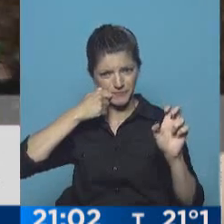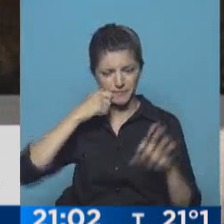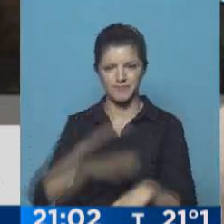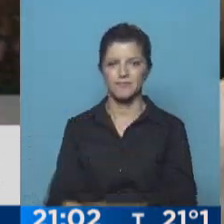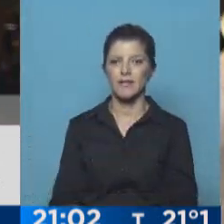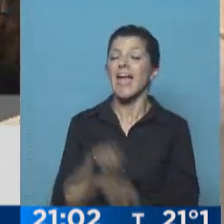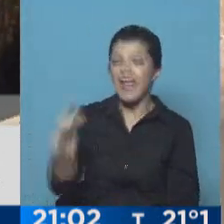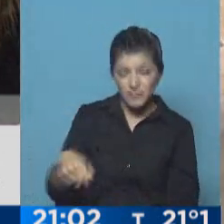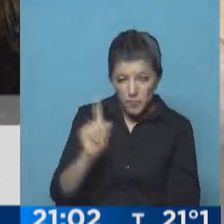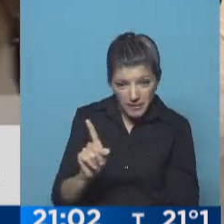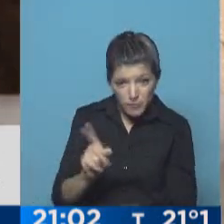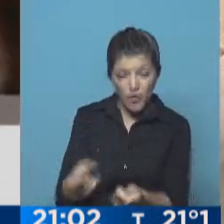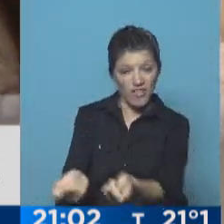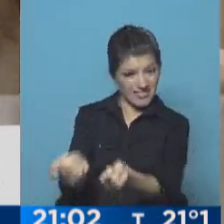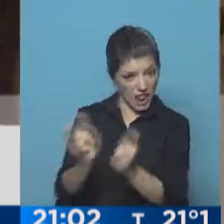no te lo